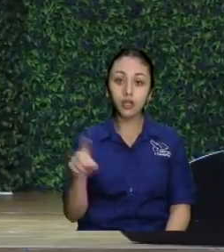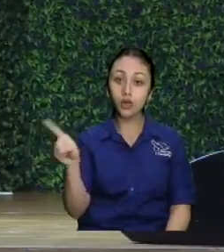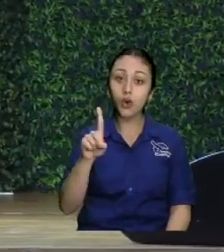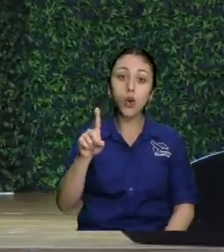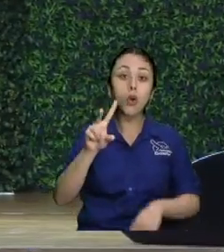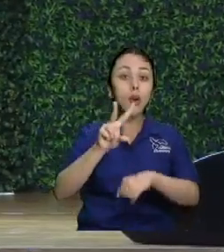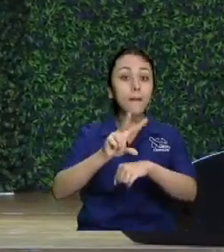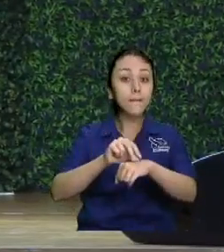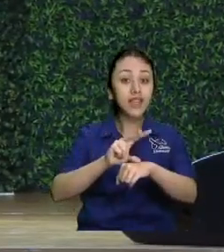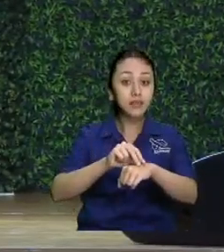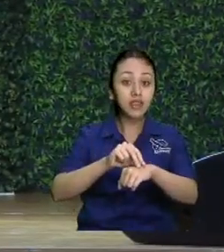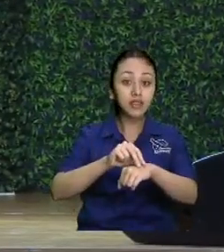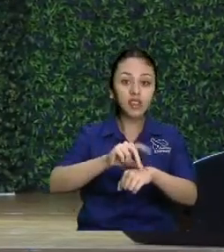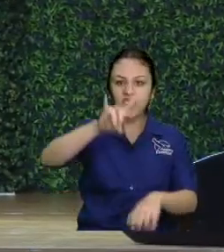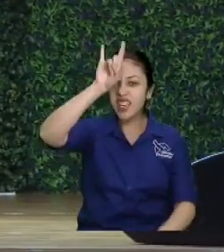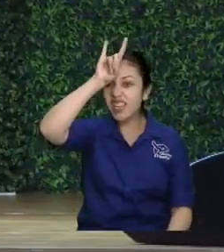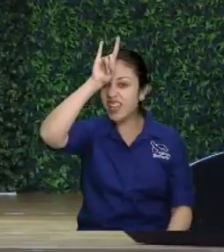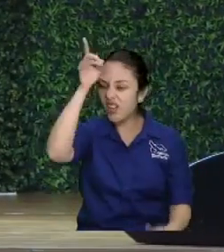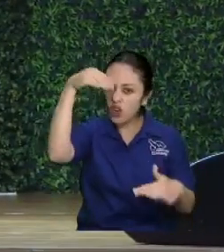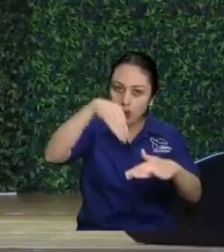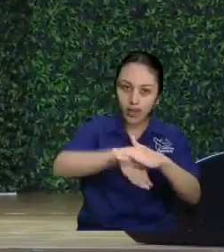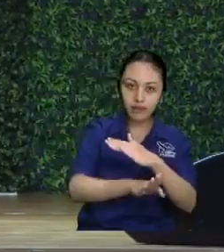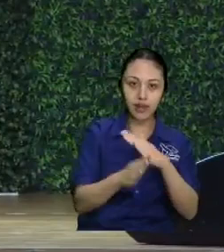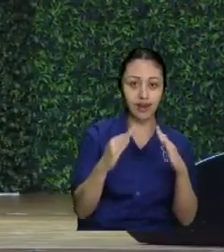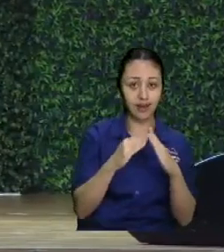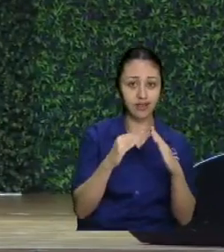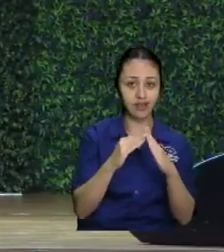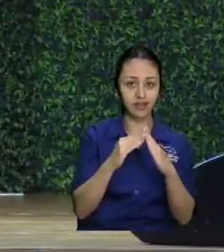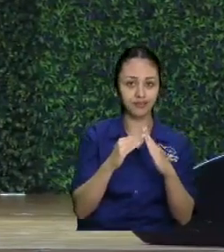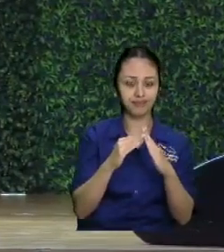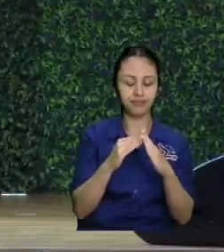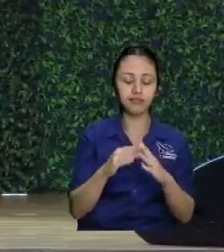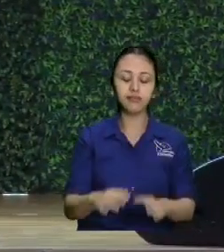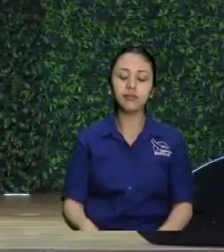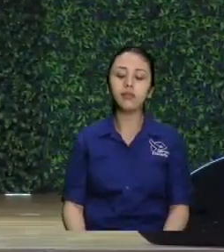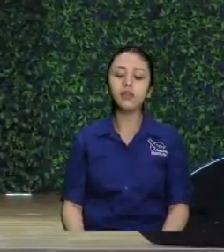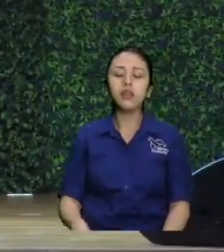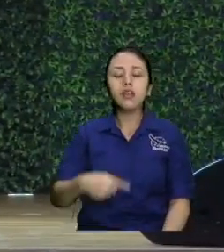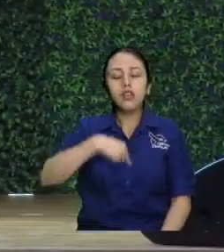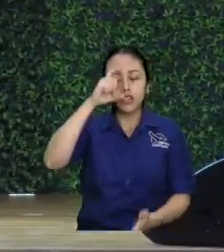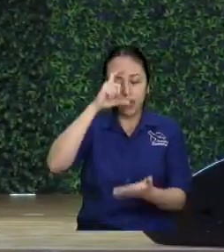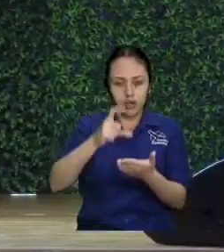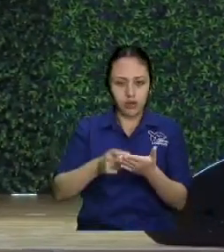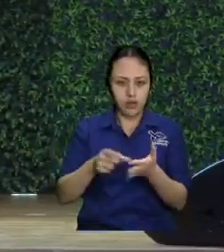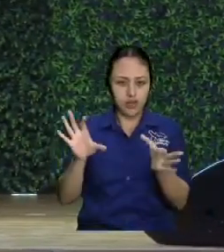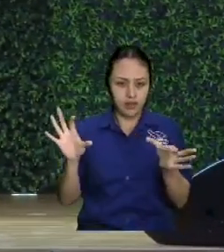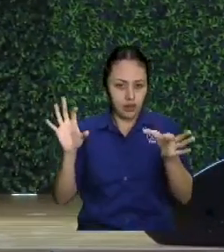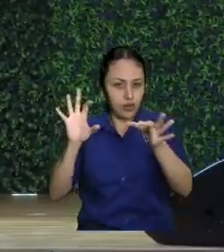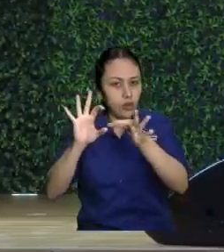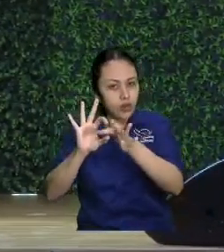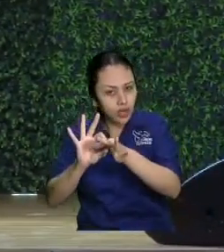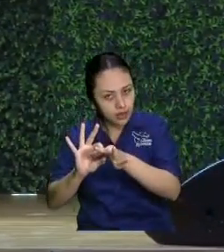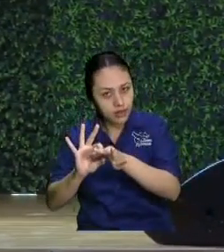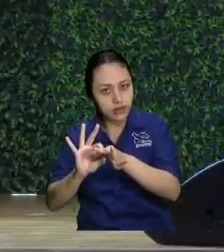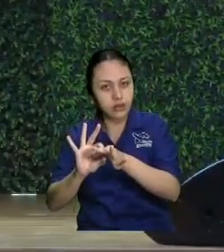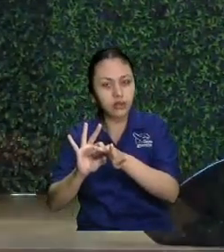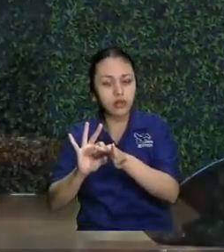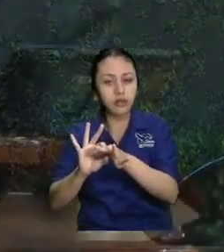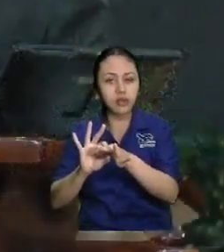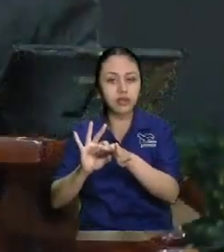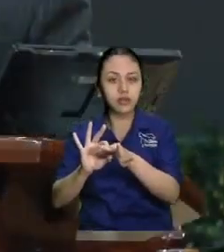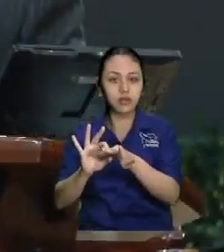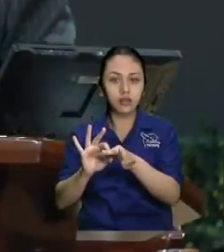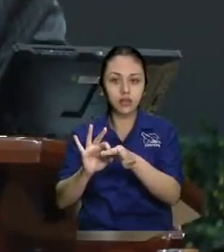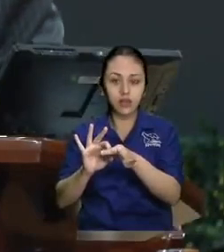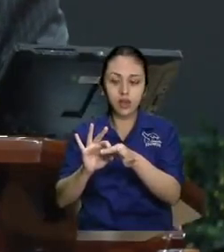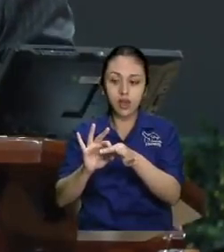lugar a Satanás. Entonces yo creo que está muy vinculado las cosas